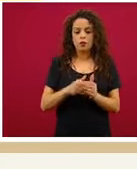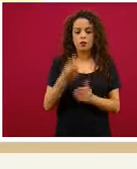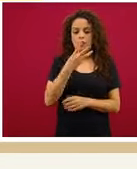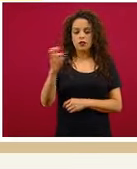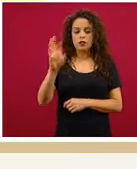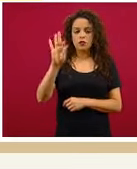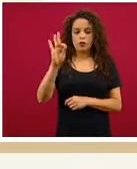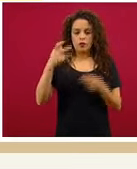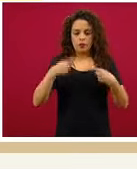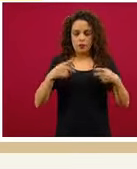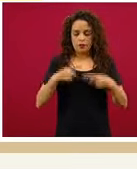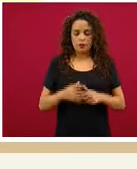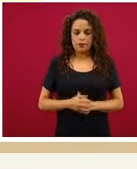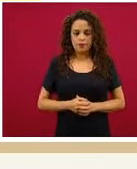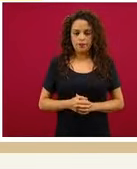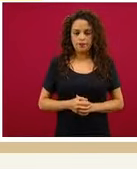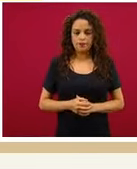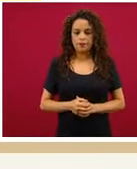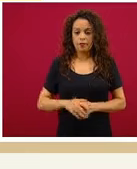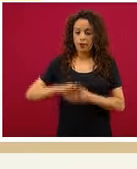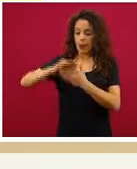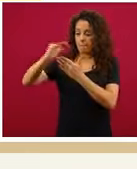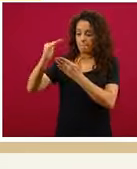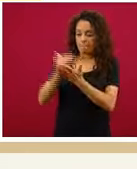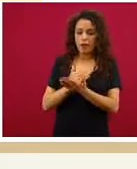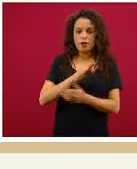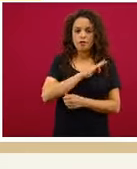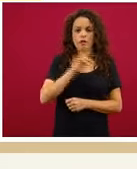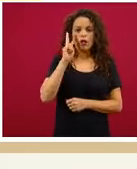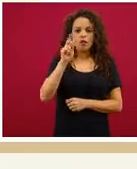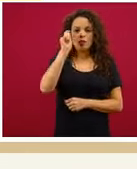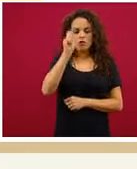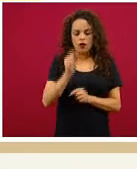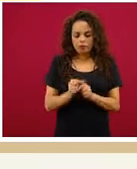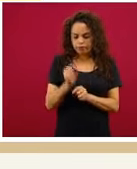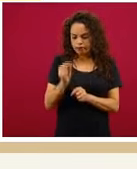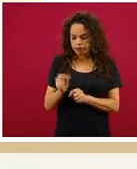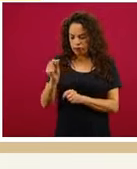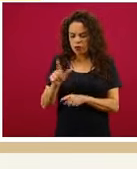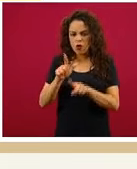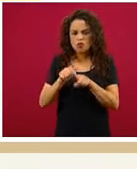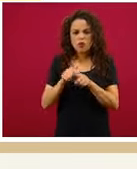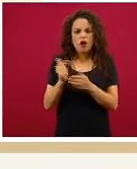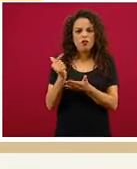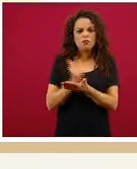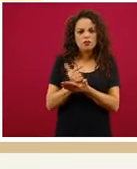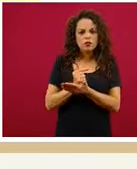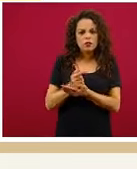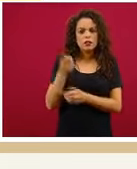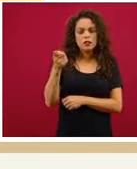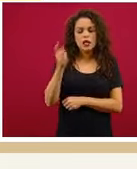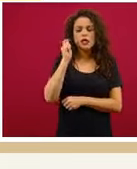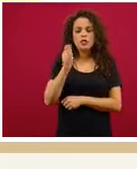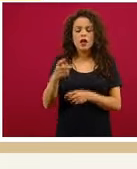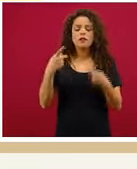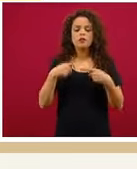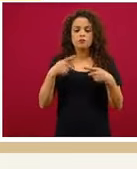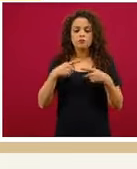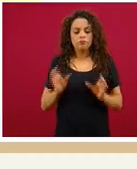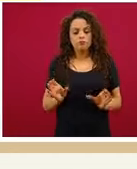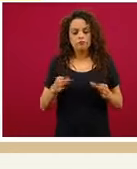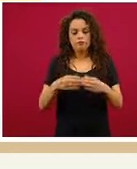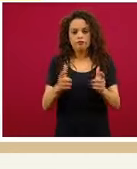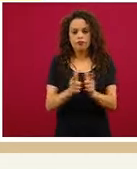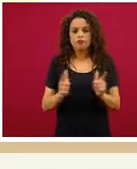825.340. En mucha menor cantidad pueden ustedes ver que también tenemos barras de color gris, son las personas identificadas y clasificadas